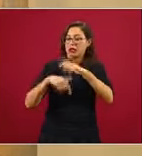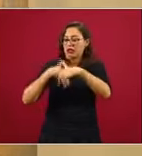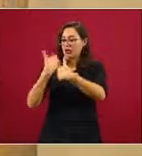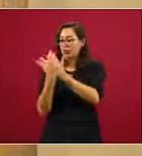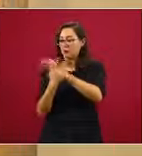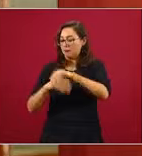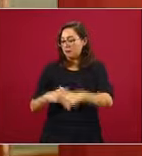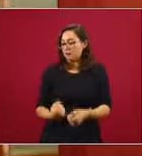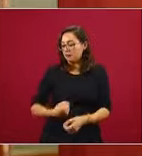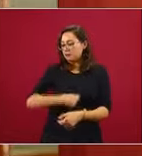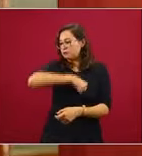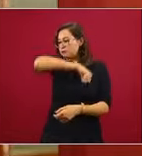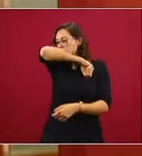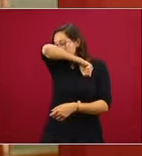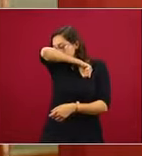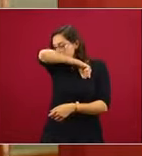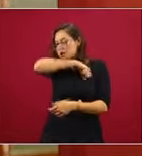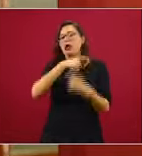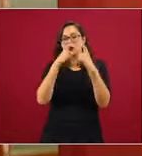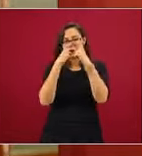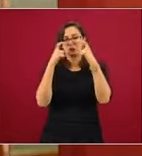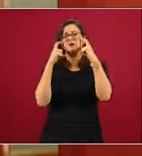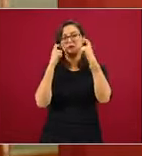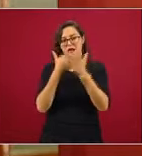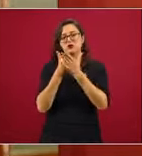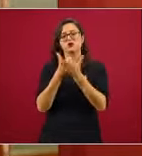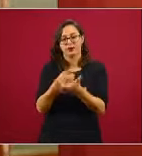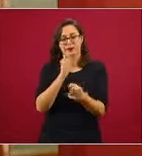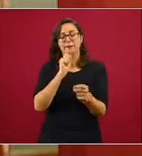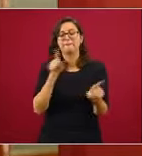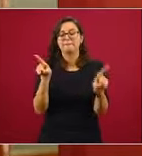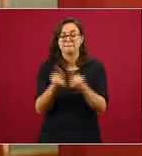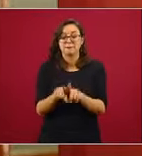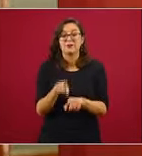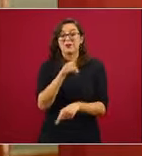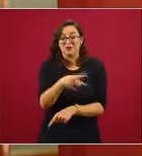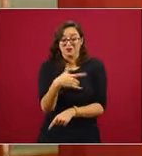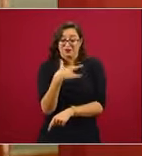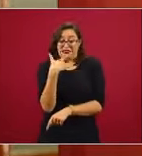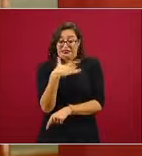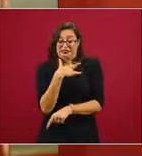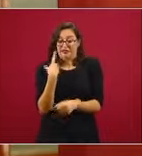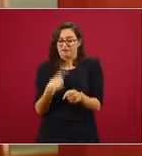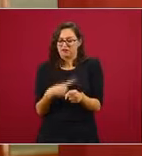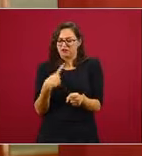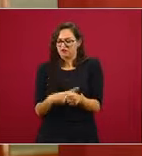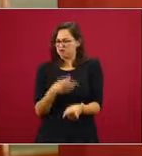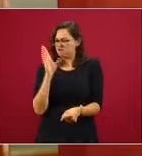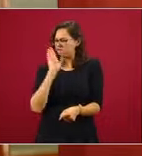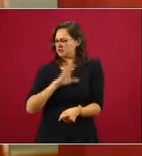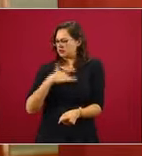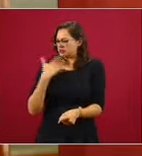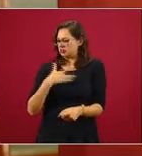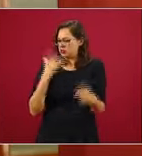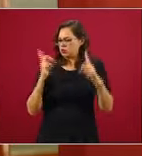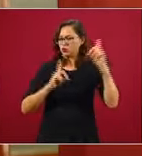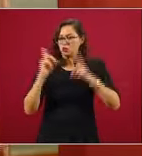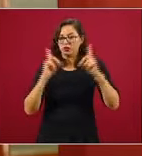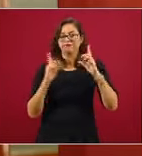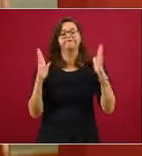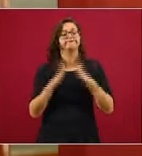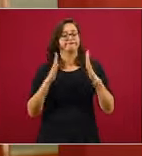y sobre todo al primer signo o síntoma que ustedes tengan de enfermedad respiratoria aguda, hay